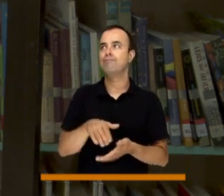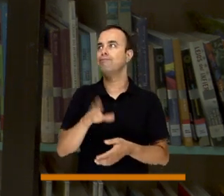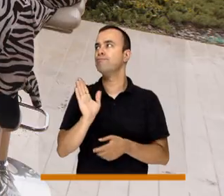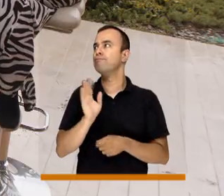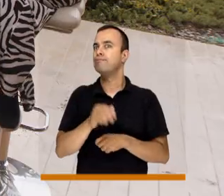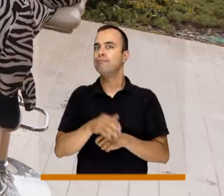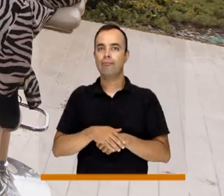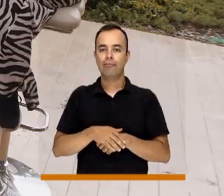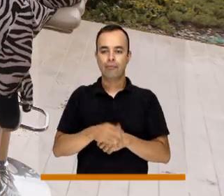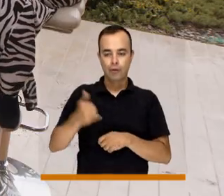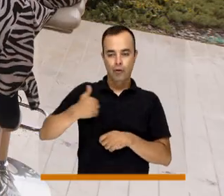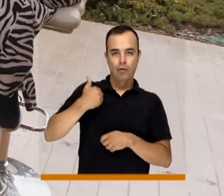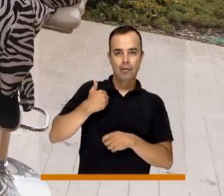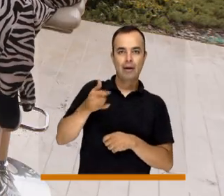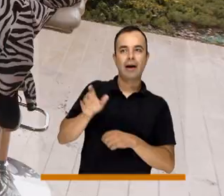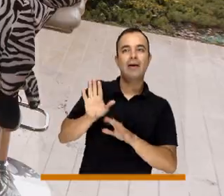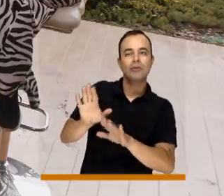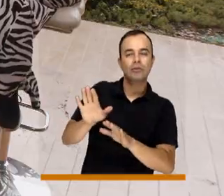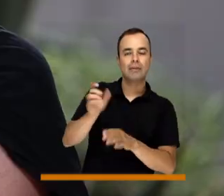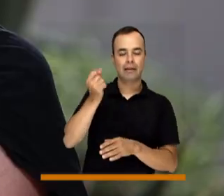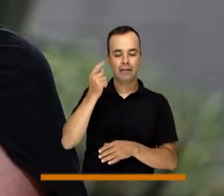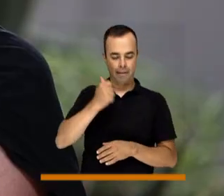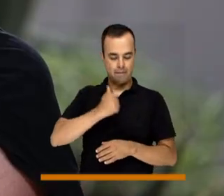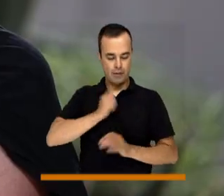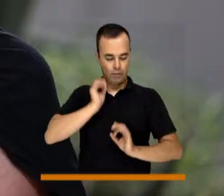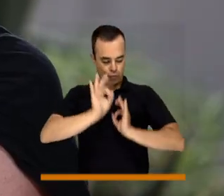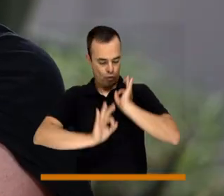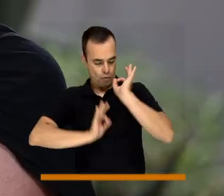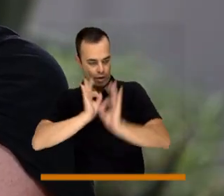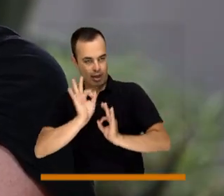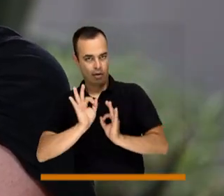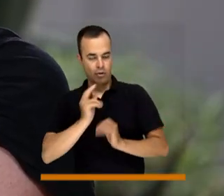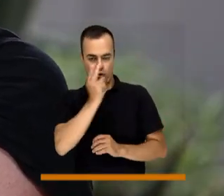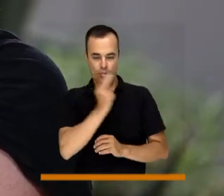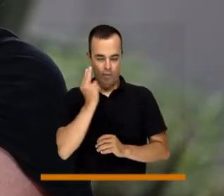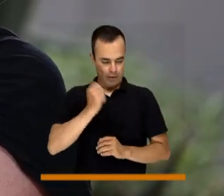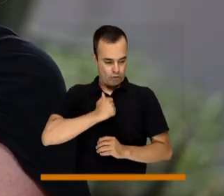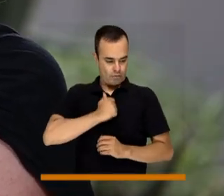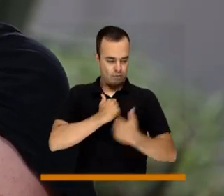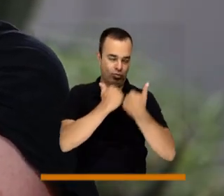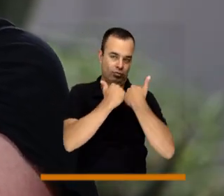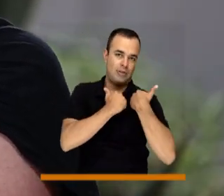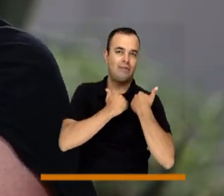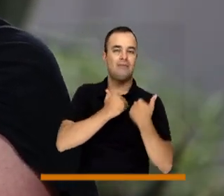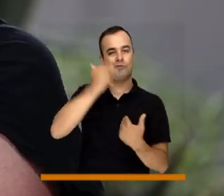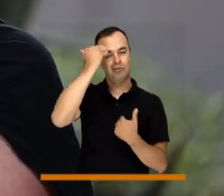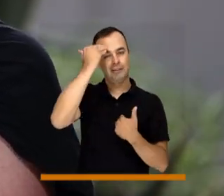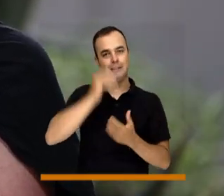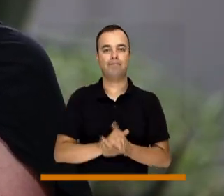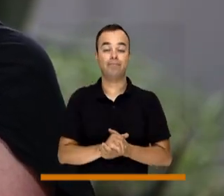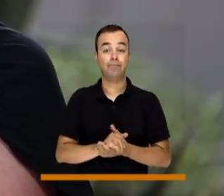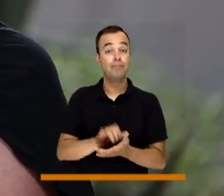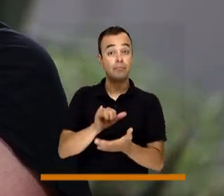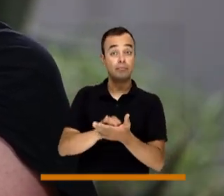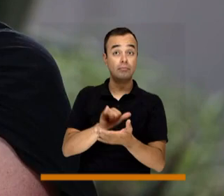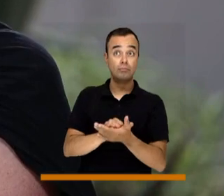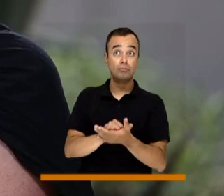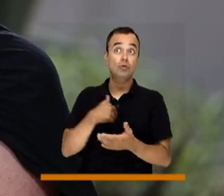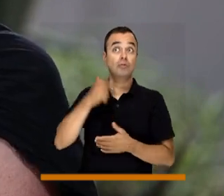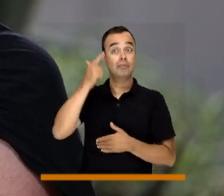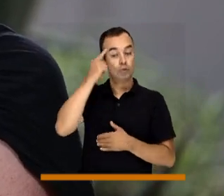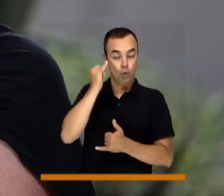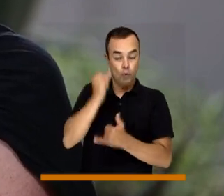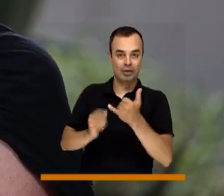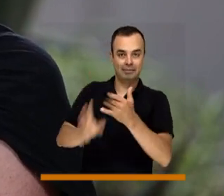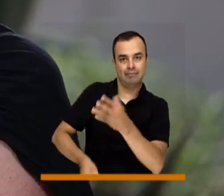tienen una mayor conciencia de su autocuidado y su compromiso consigo mismo. En ese sentido,